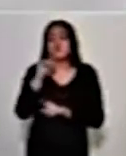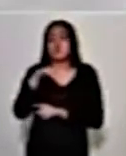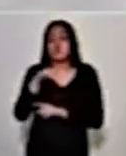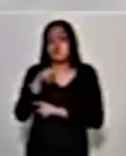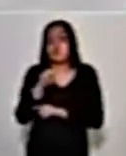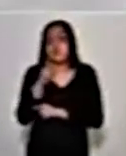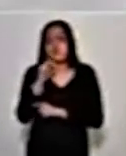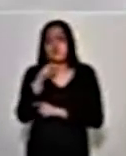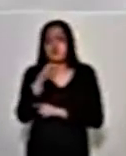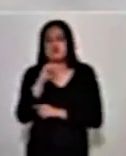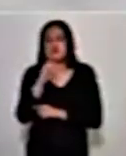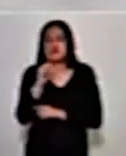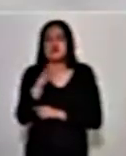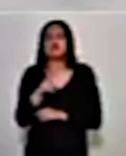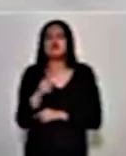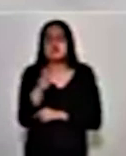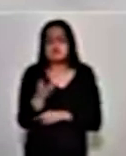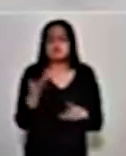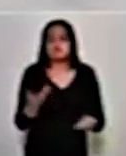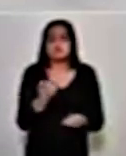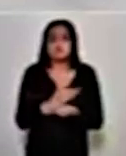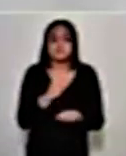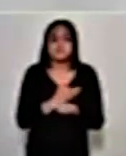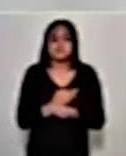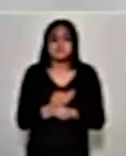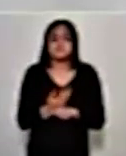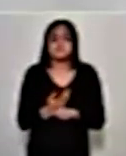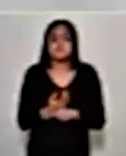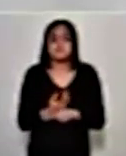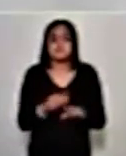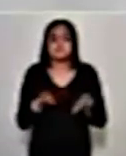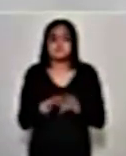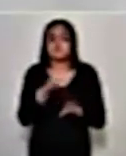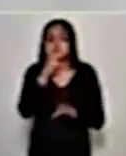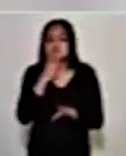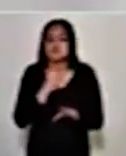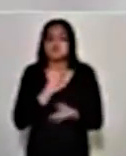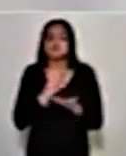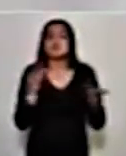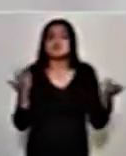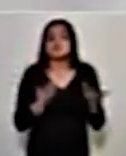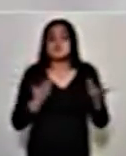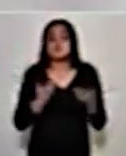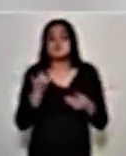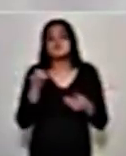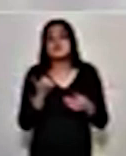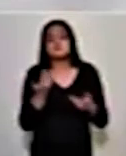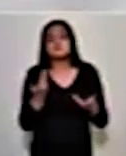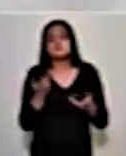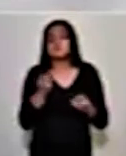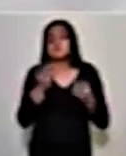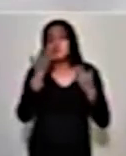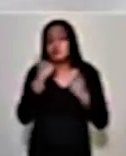inmunopotenciador. Esto es lo que la guía de práctica nos lleva y por eso no hay